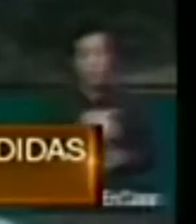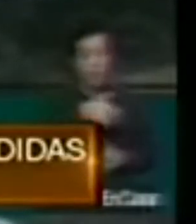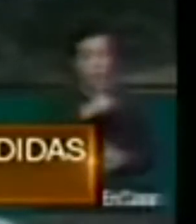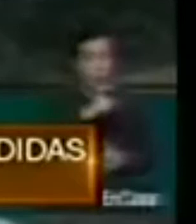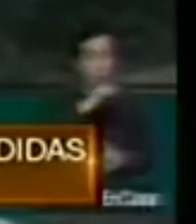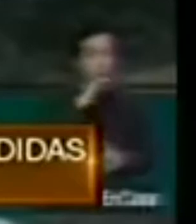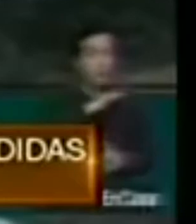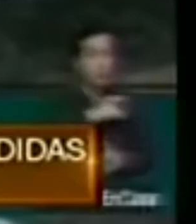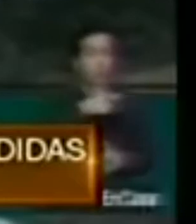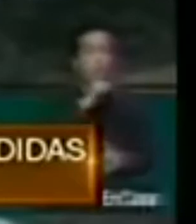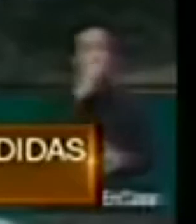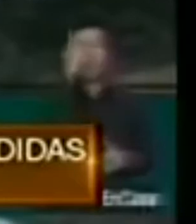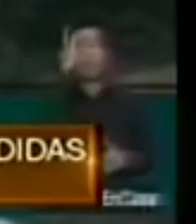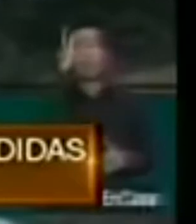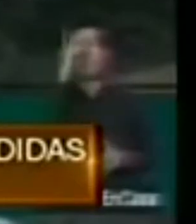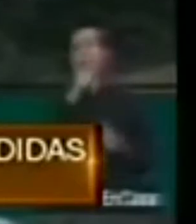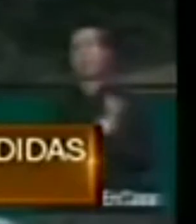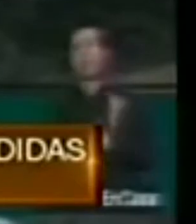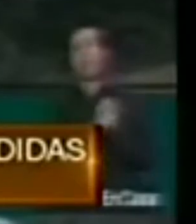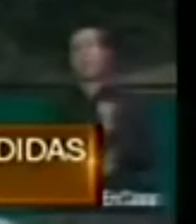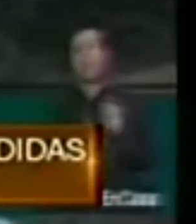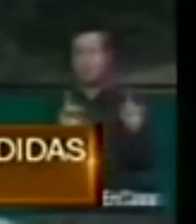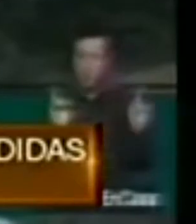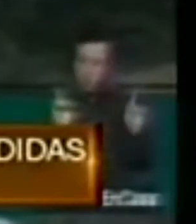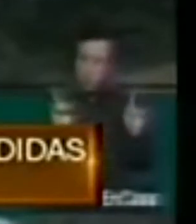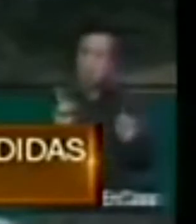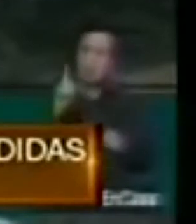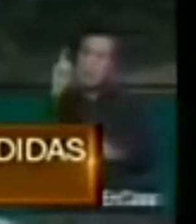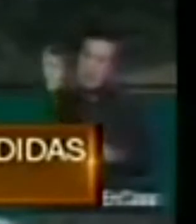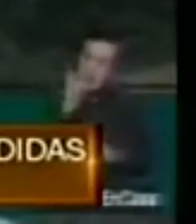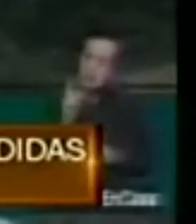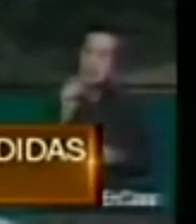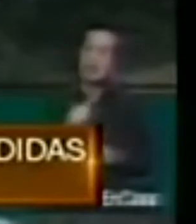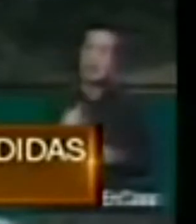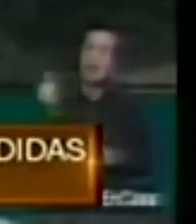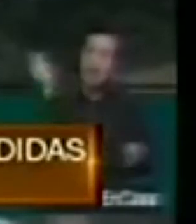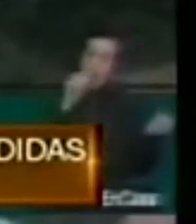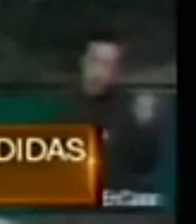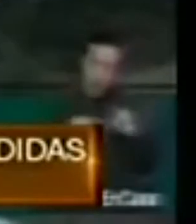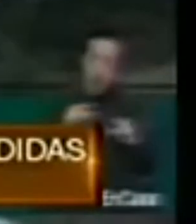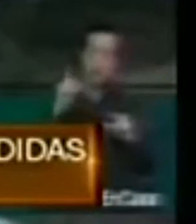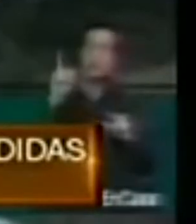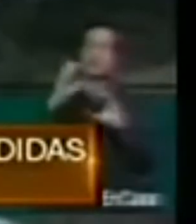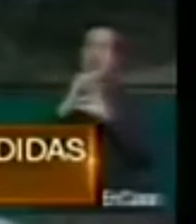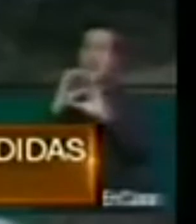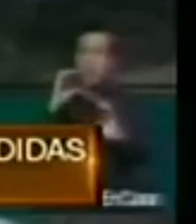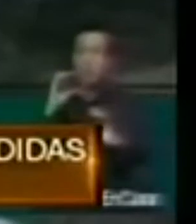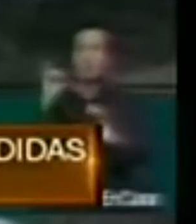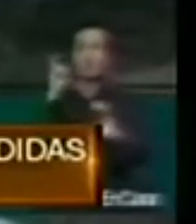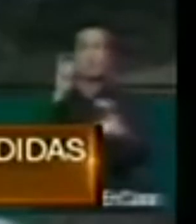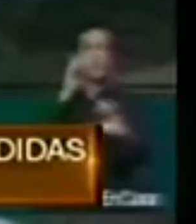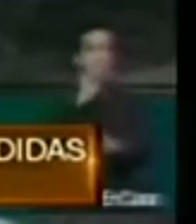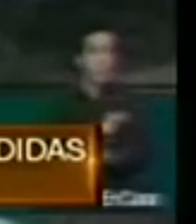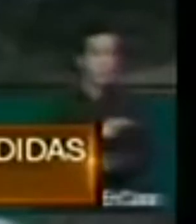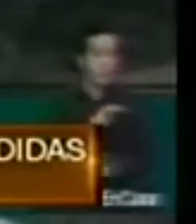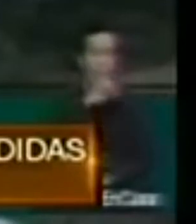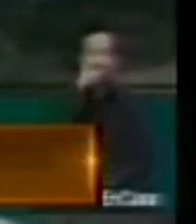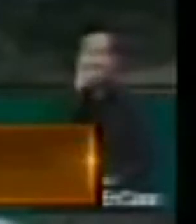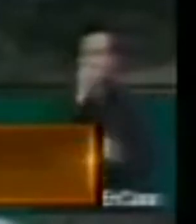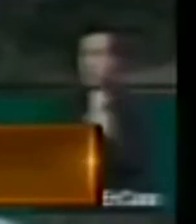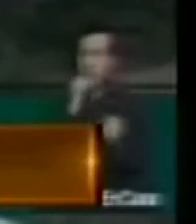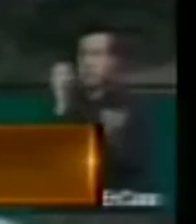coronavirus, se van a morir de diarrea, deshidratados. Necesitamos que los funcionarios municipales recojan la